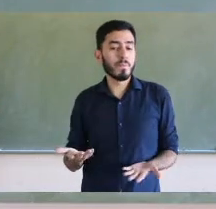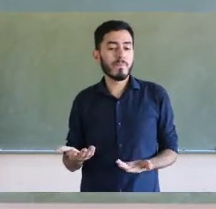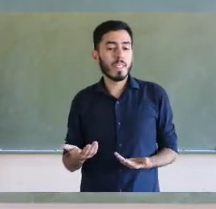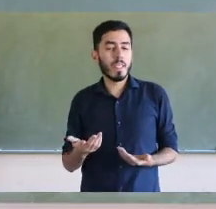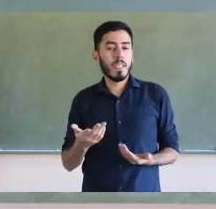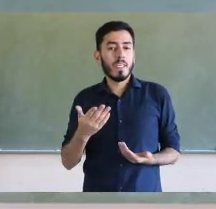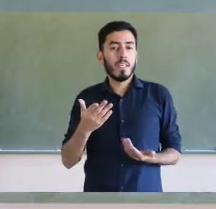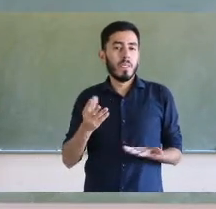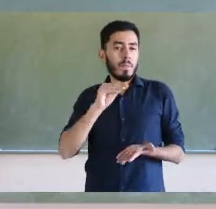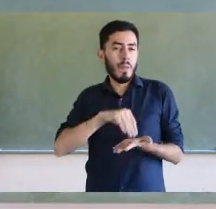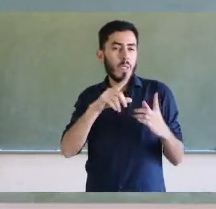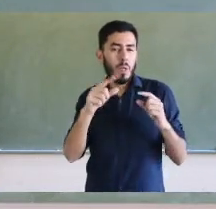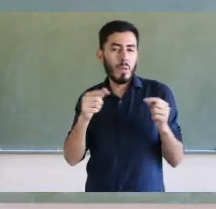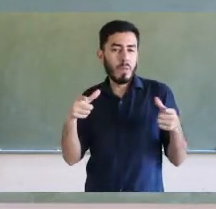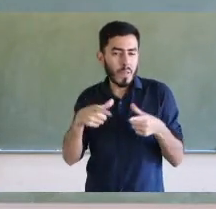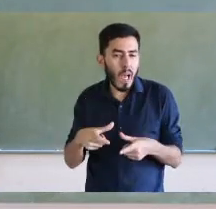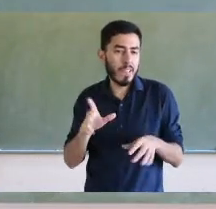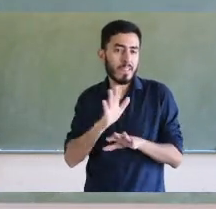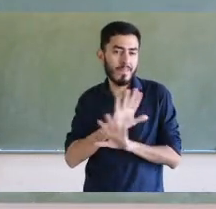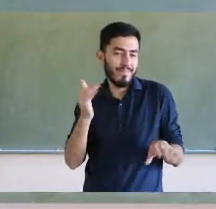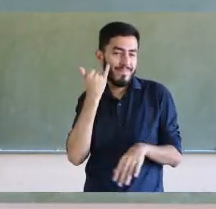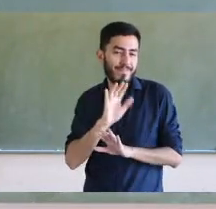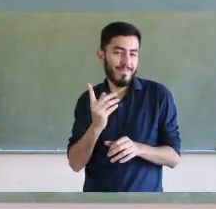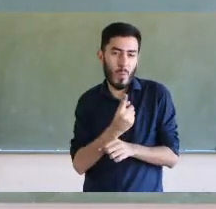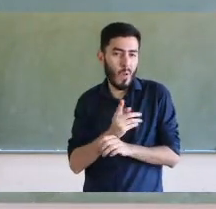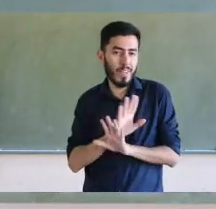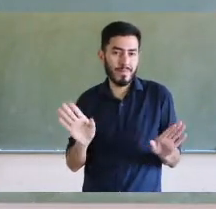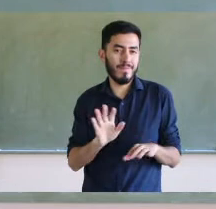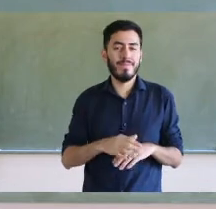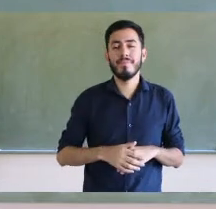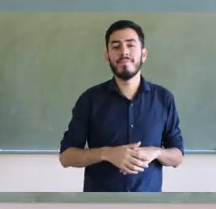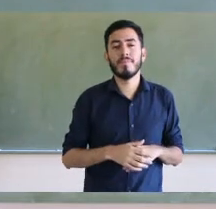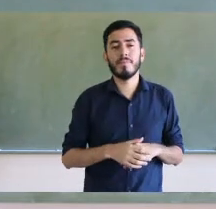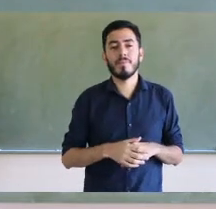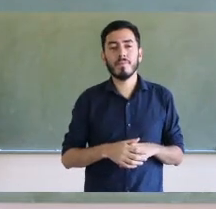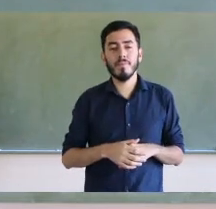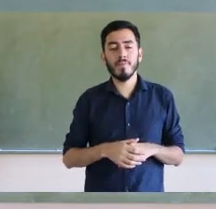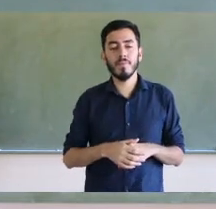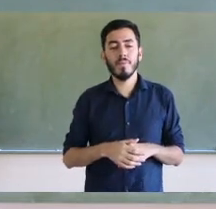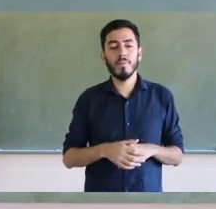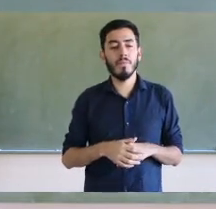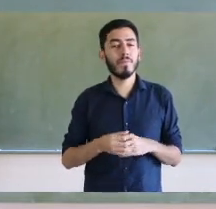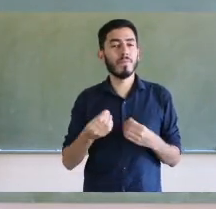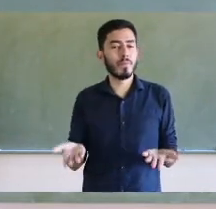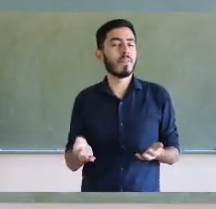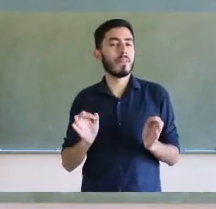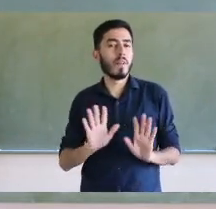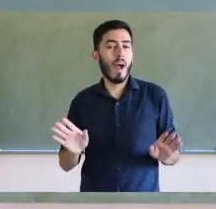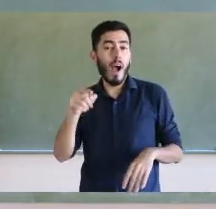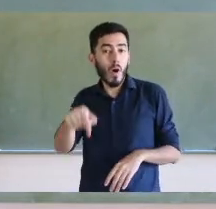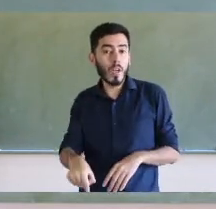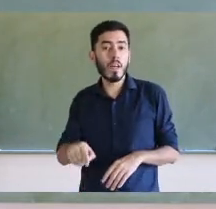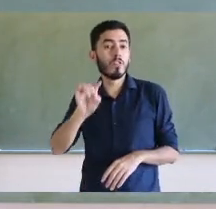podemos seguir simplificando porque ya los valores que están en los numeradores y en los denominadores no son múltiplos. Es así que